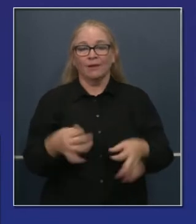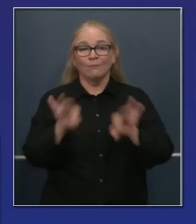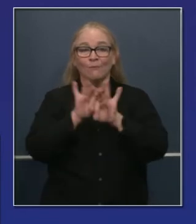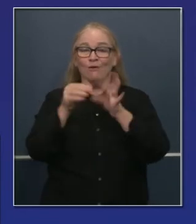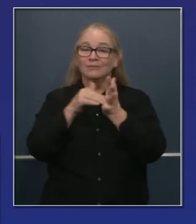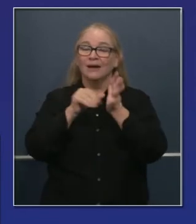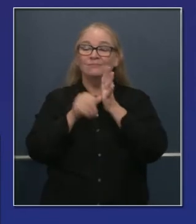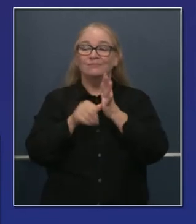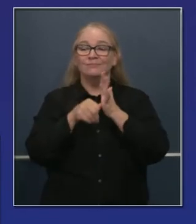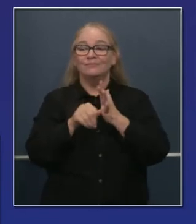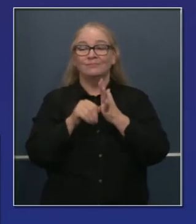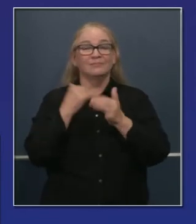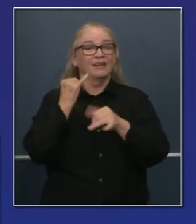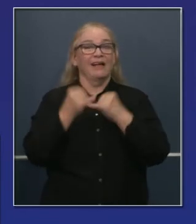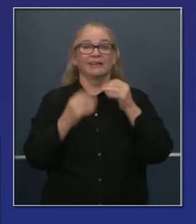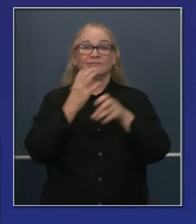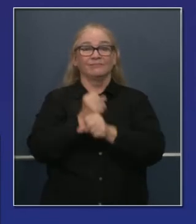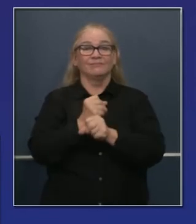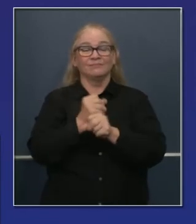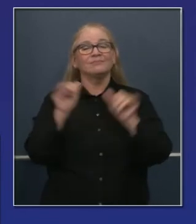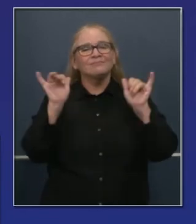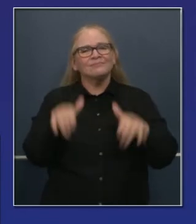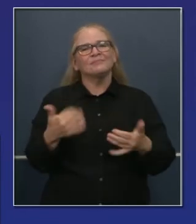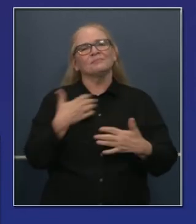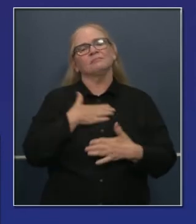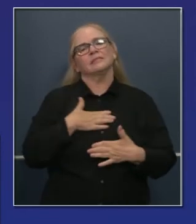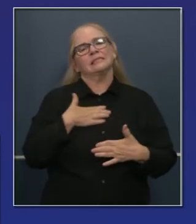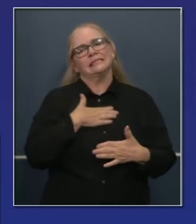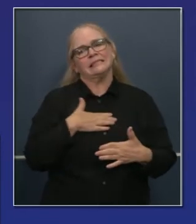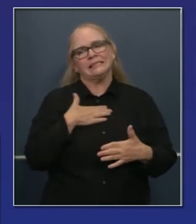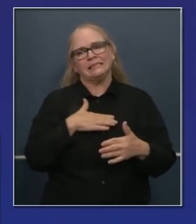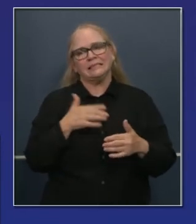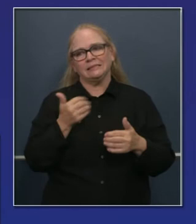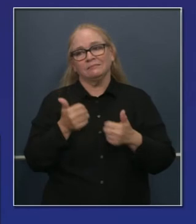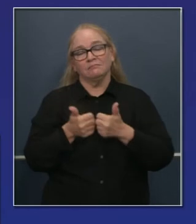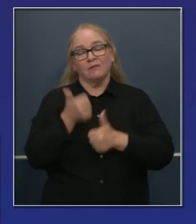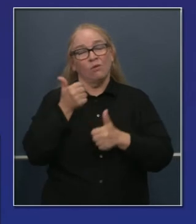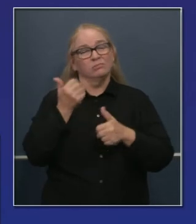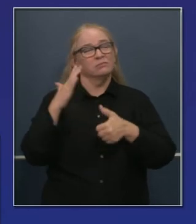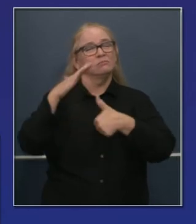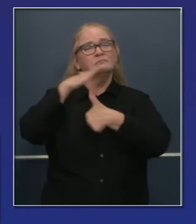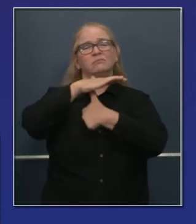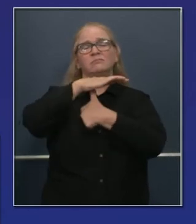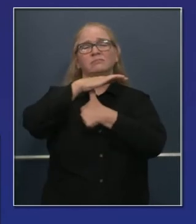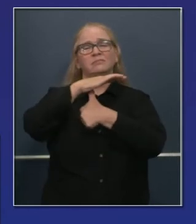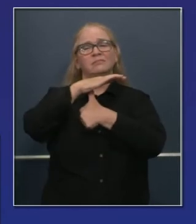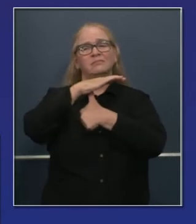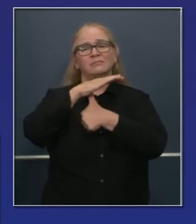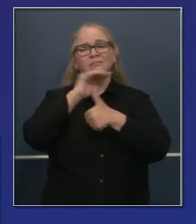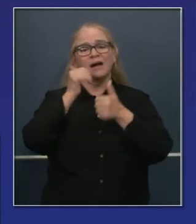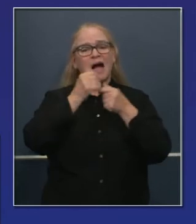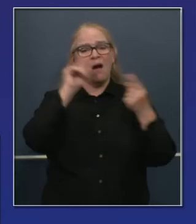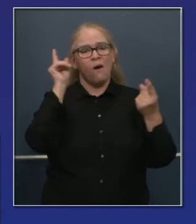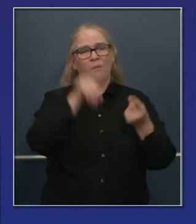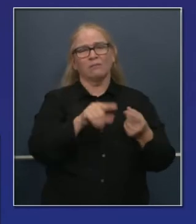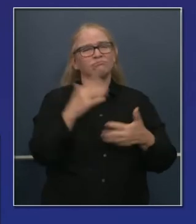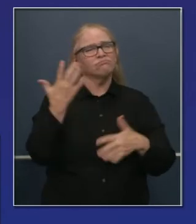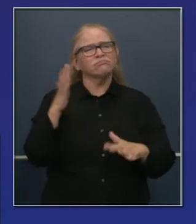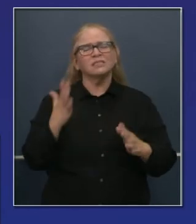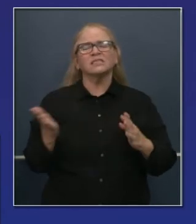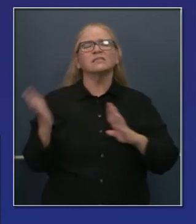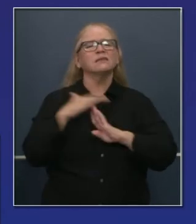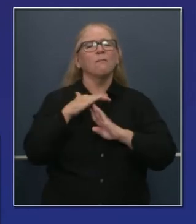del monitoreo les instamos a que hagan una de las cosas más importantes que pueden seguir haciendo para mitigar la propagación